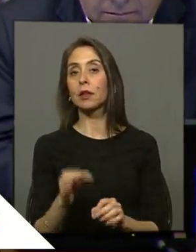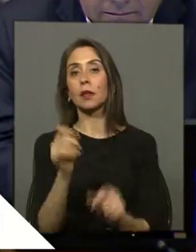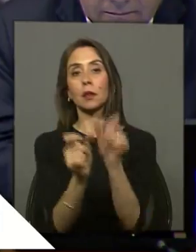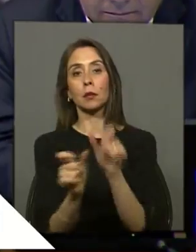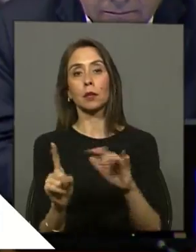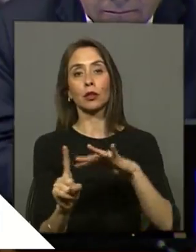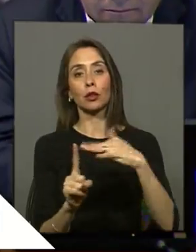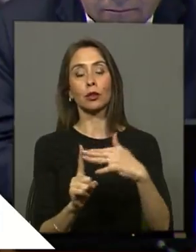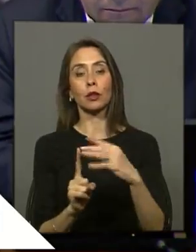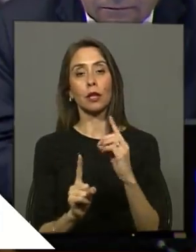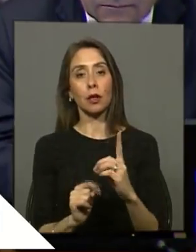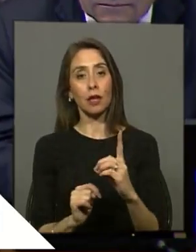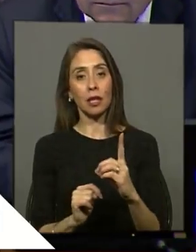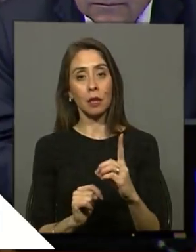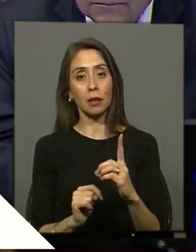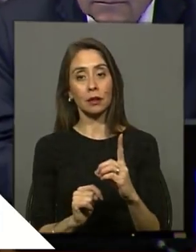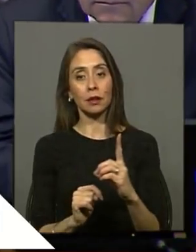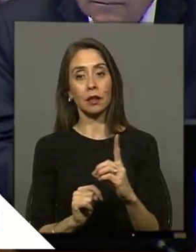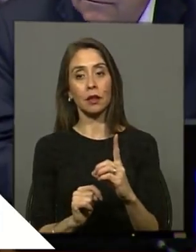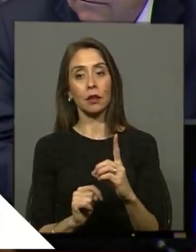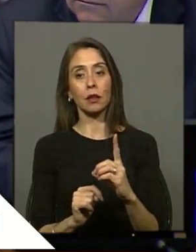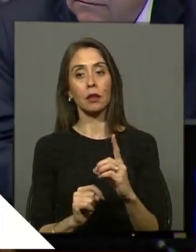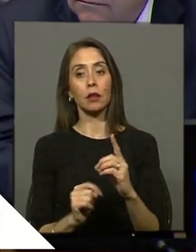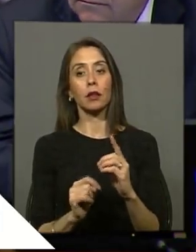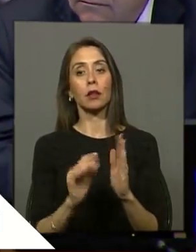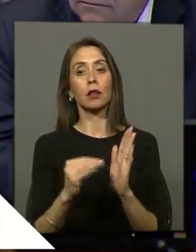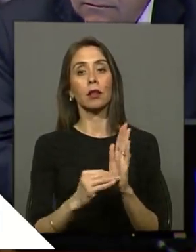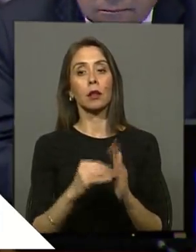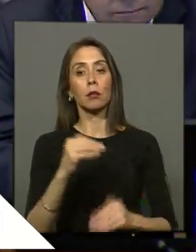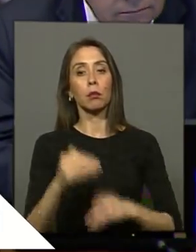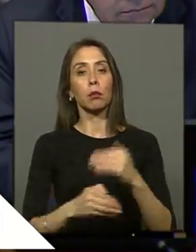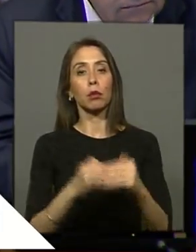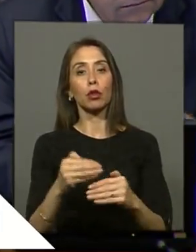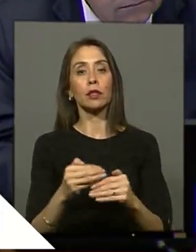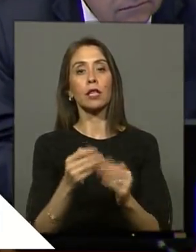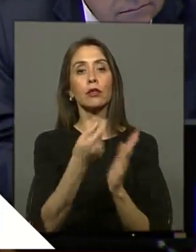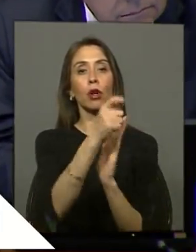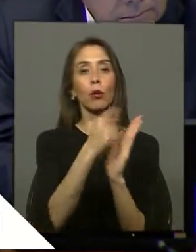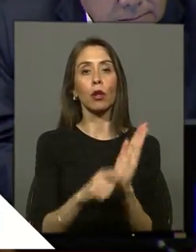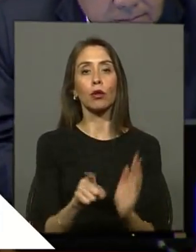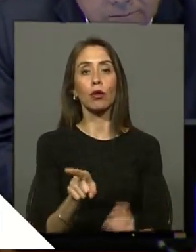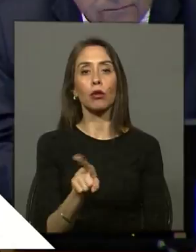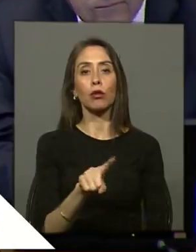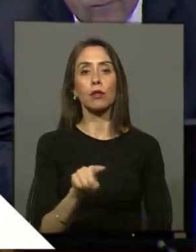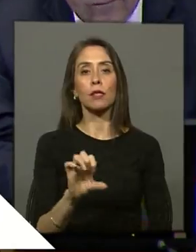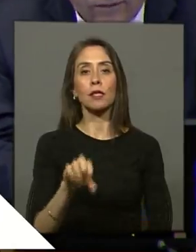en situación de discapacidad sean consideradas en el proceso del censo en votación